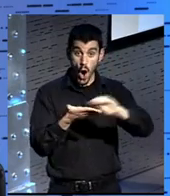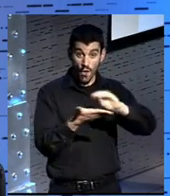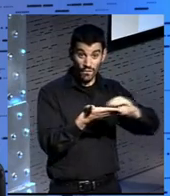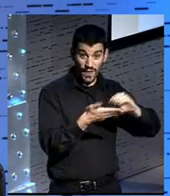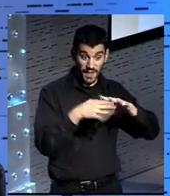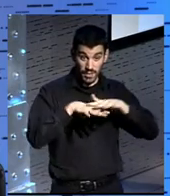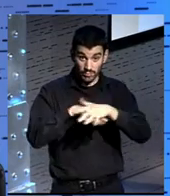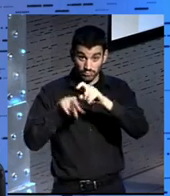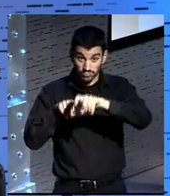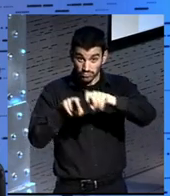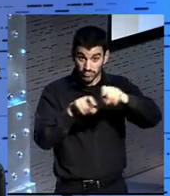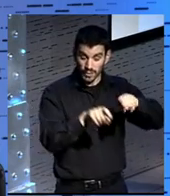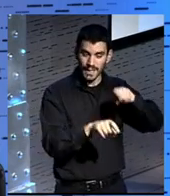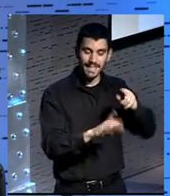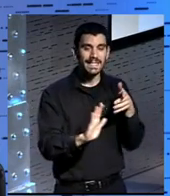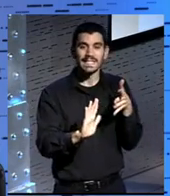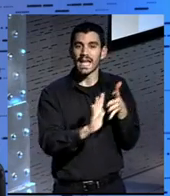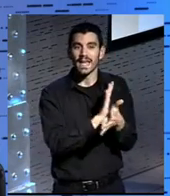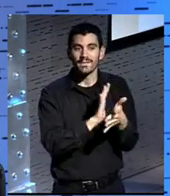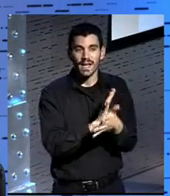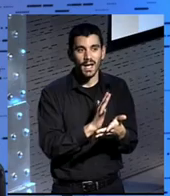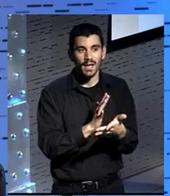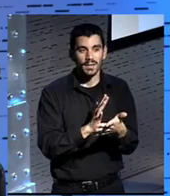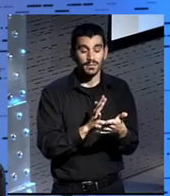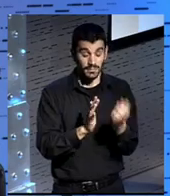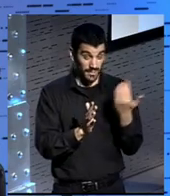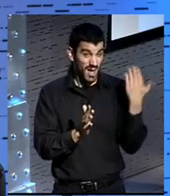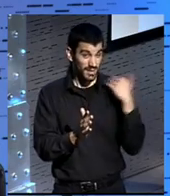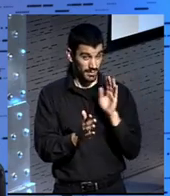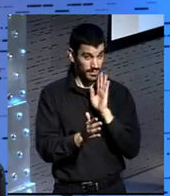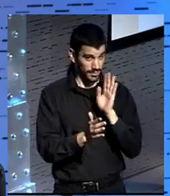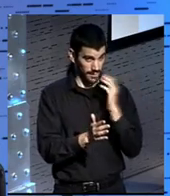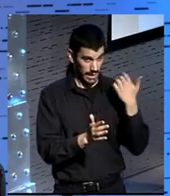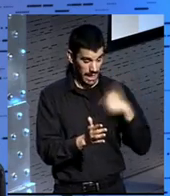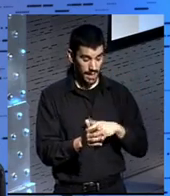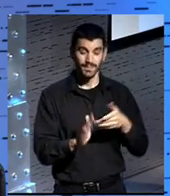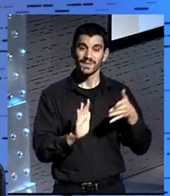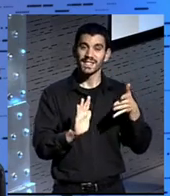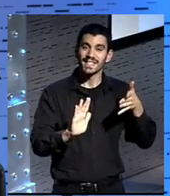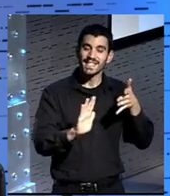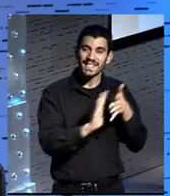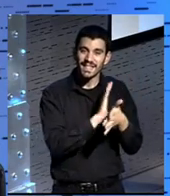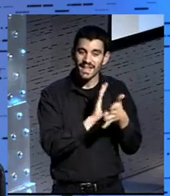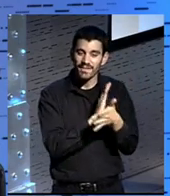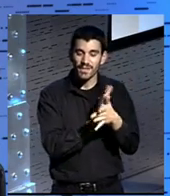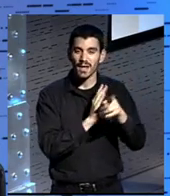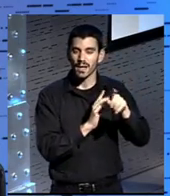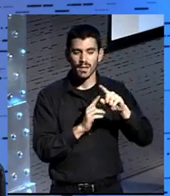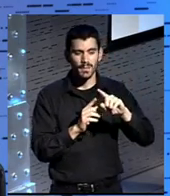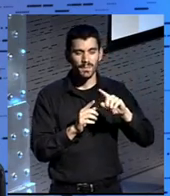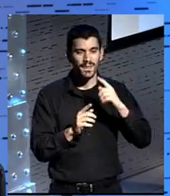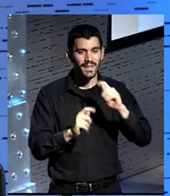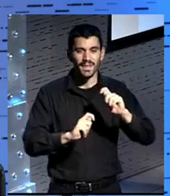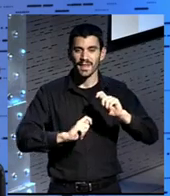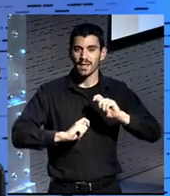el representante de eso que mencionaba al principio, es el mayor volumen de